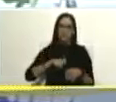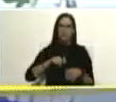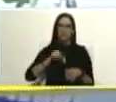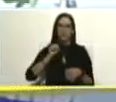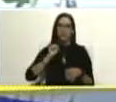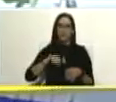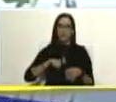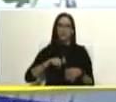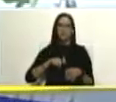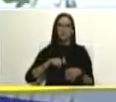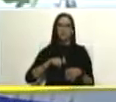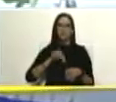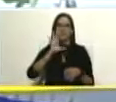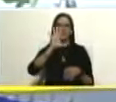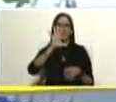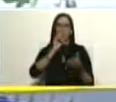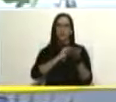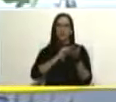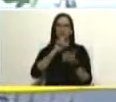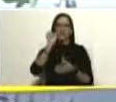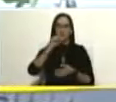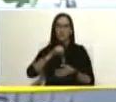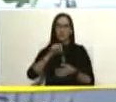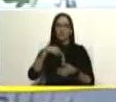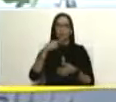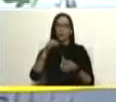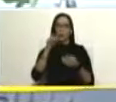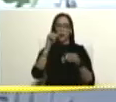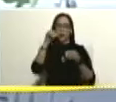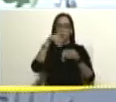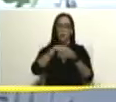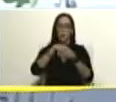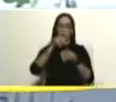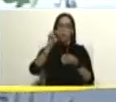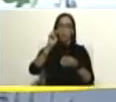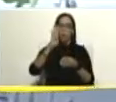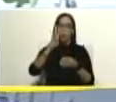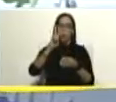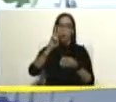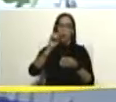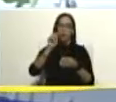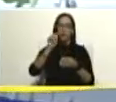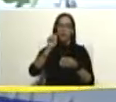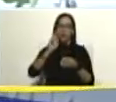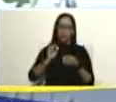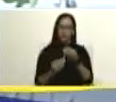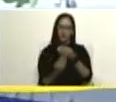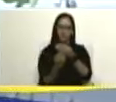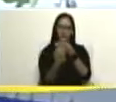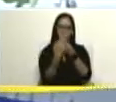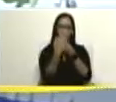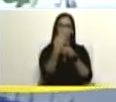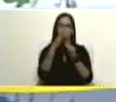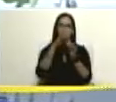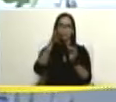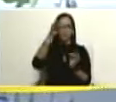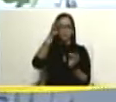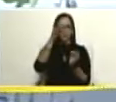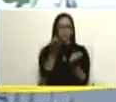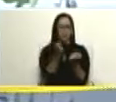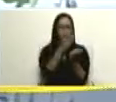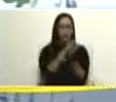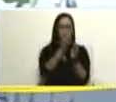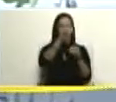sí. 5 veces sí, después pones votar, sale el papelito, votaste. Y